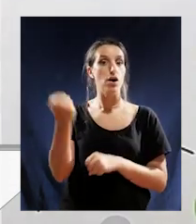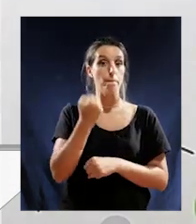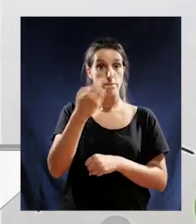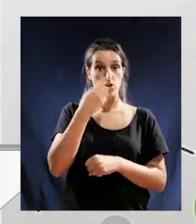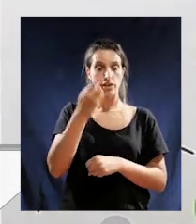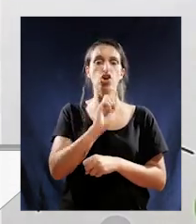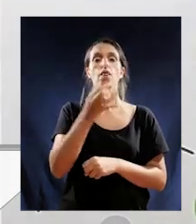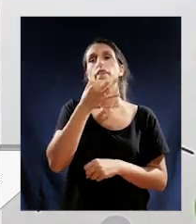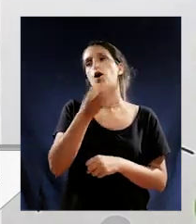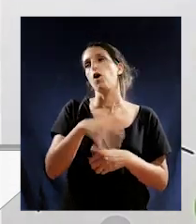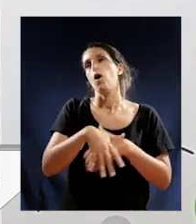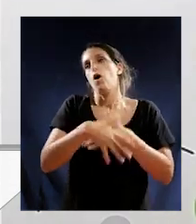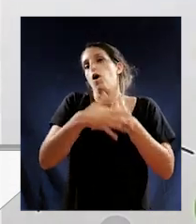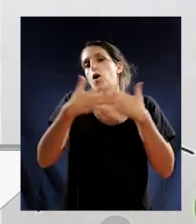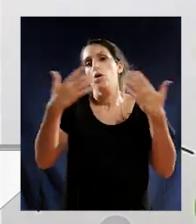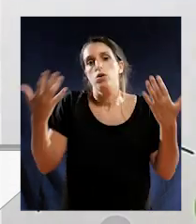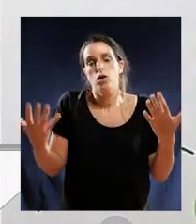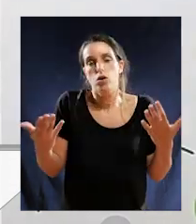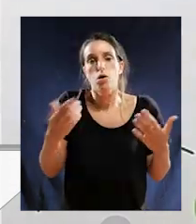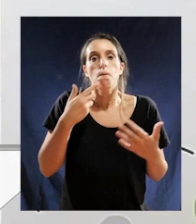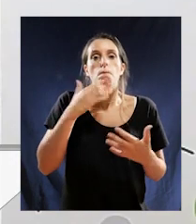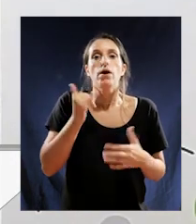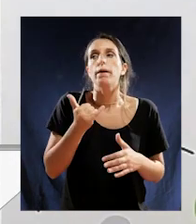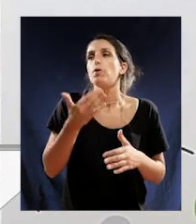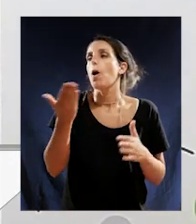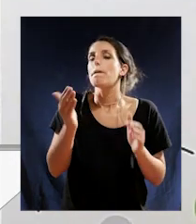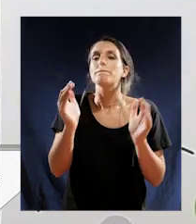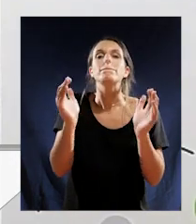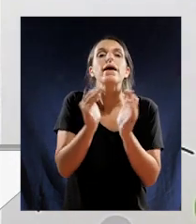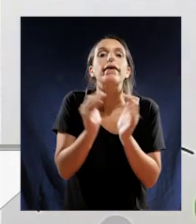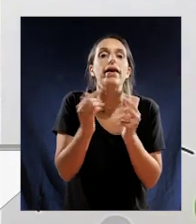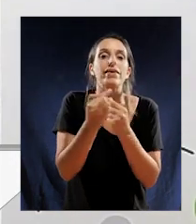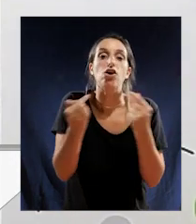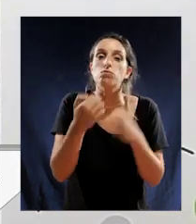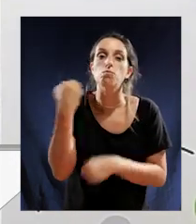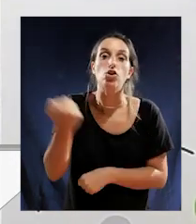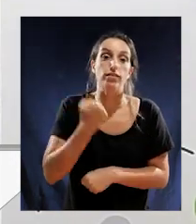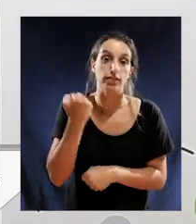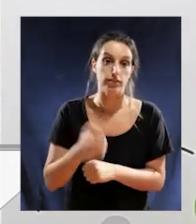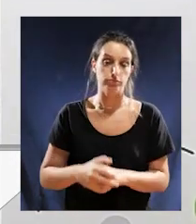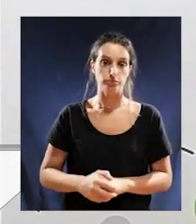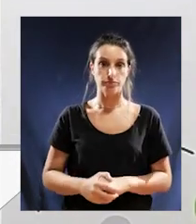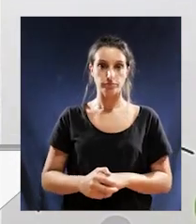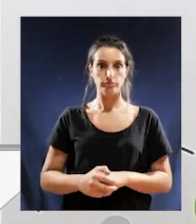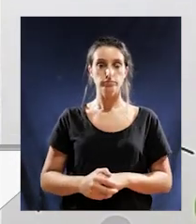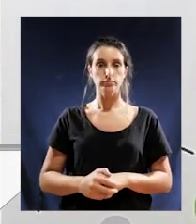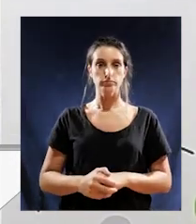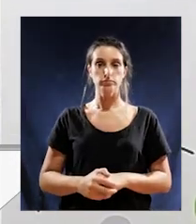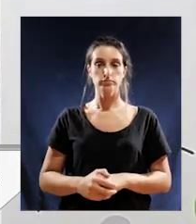que estoy hablando de grandes cosas hablando de las pequeñas que son las más importantes